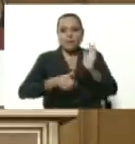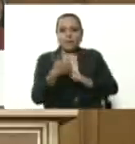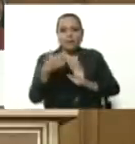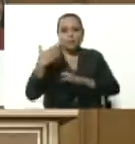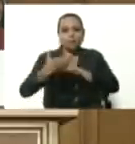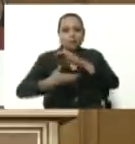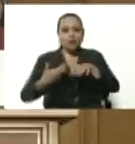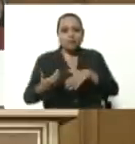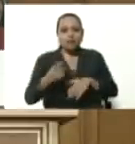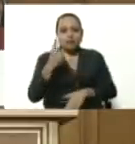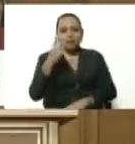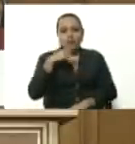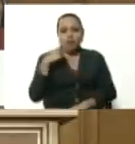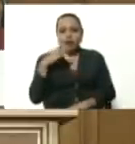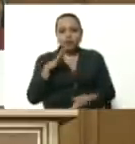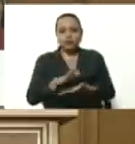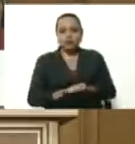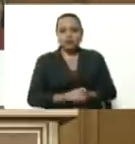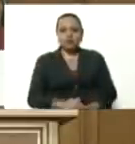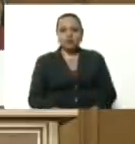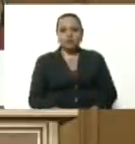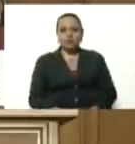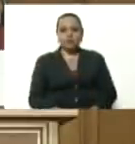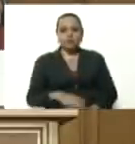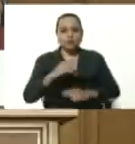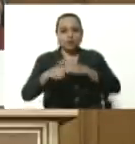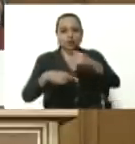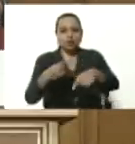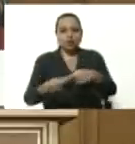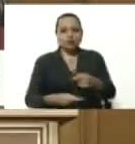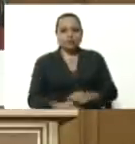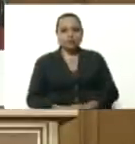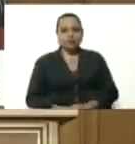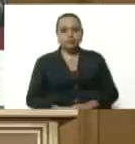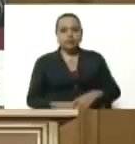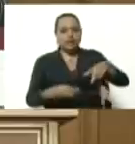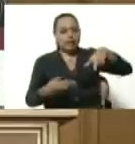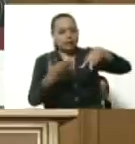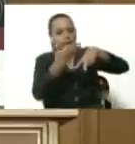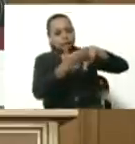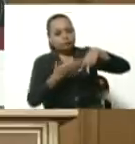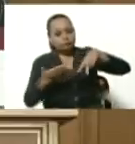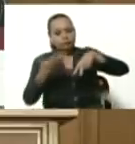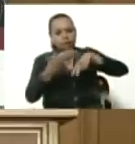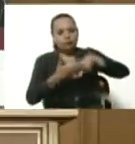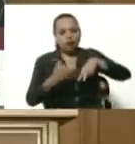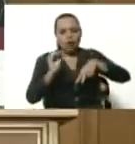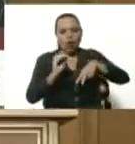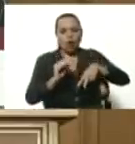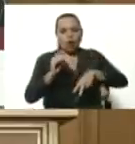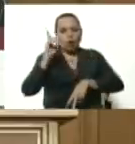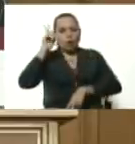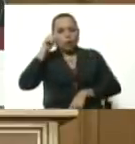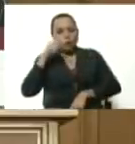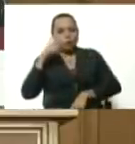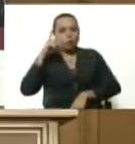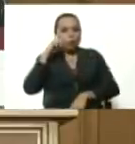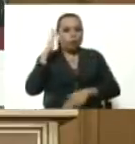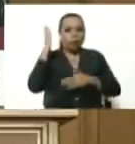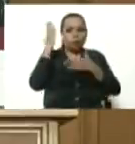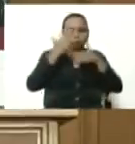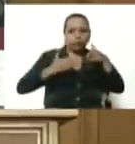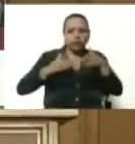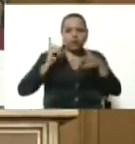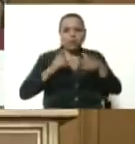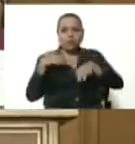un muerto. Así, sus efectos comunes son amputaciones, mutilaciones genitales, lesiones musculares